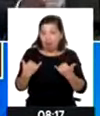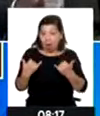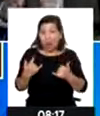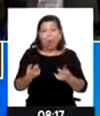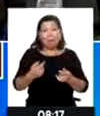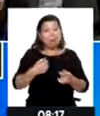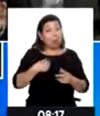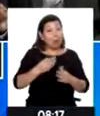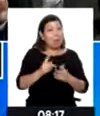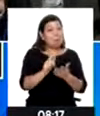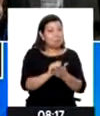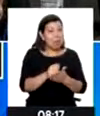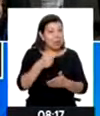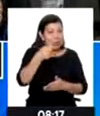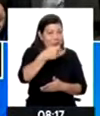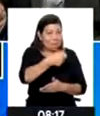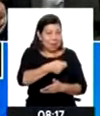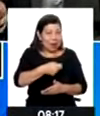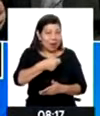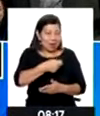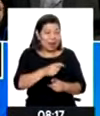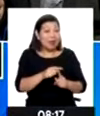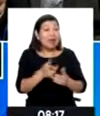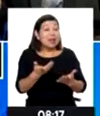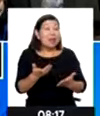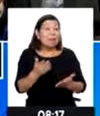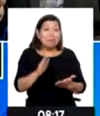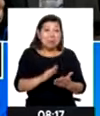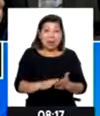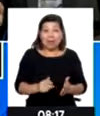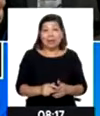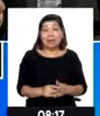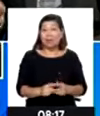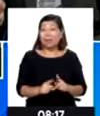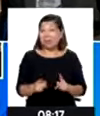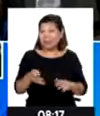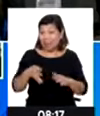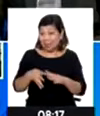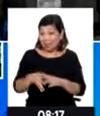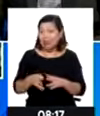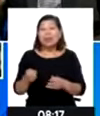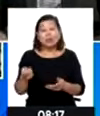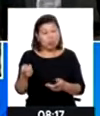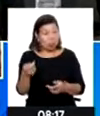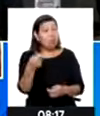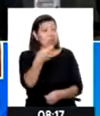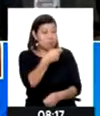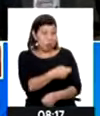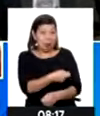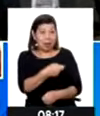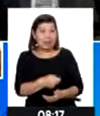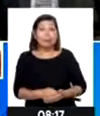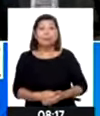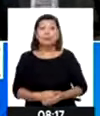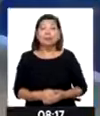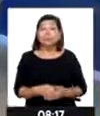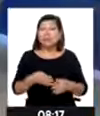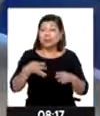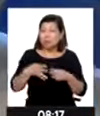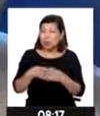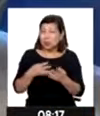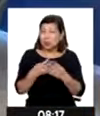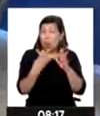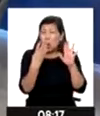vamos a hacer mes a mes con el sueldo de este privado de libertad que está obligado a pagarla. El tema del hacinamiento, usted nos indica que